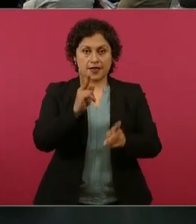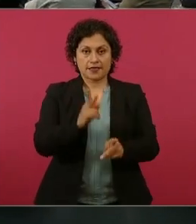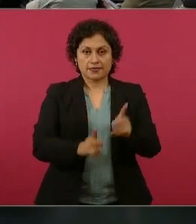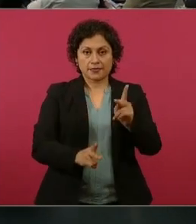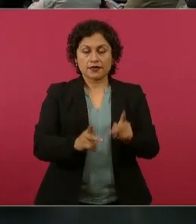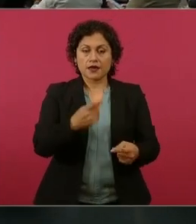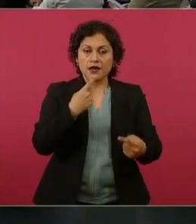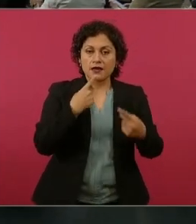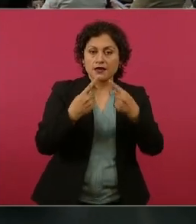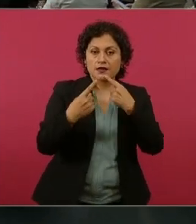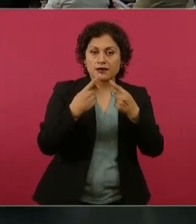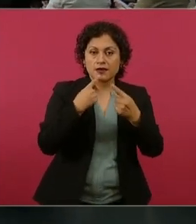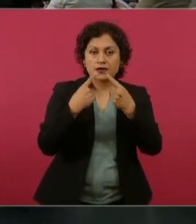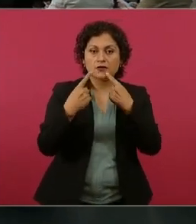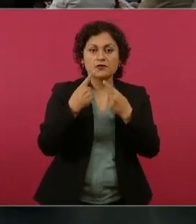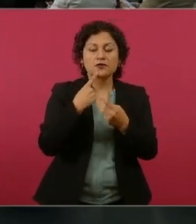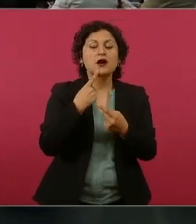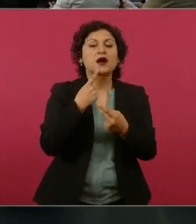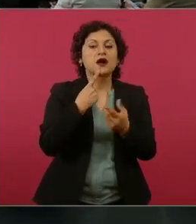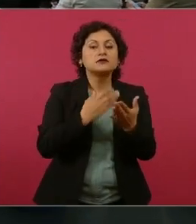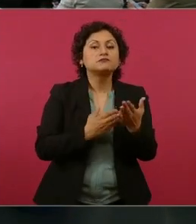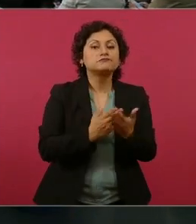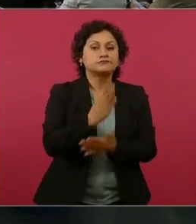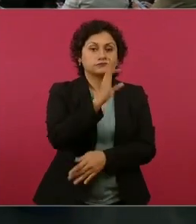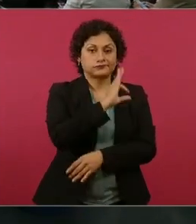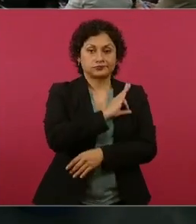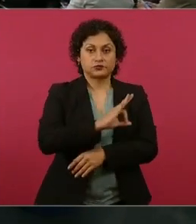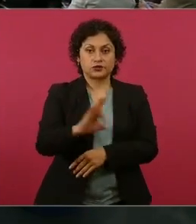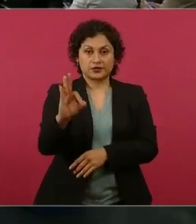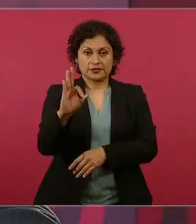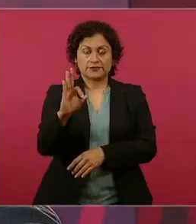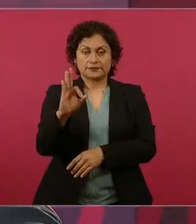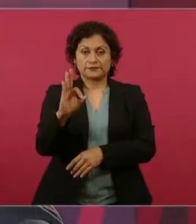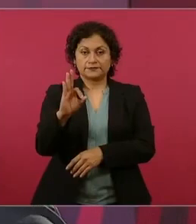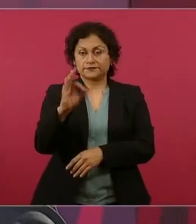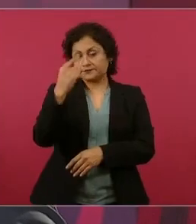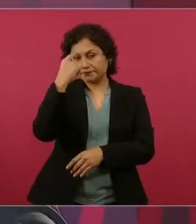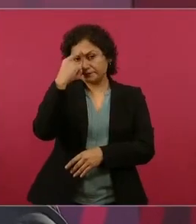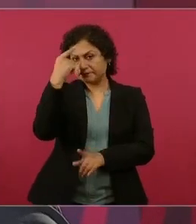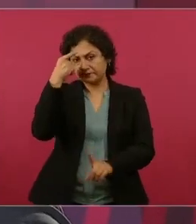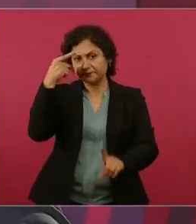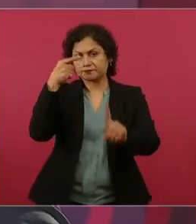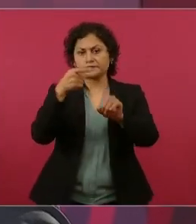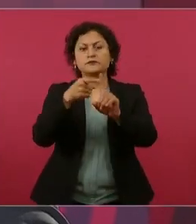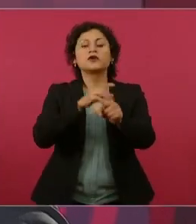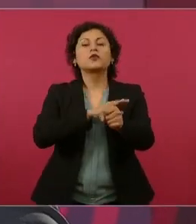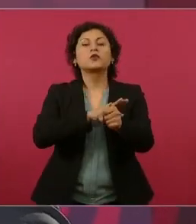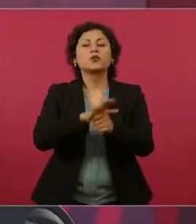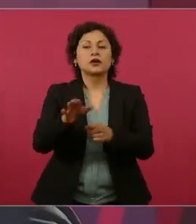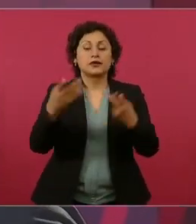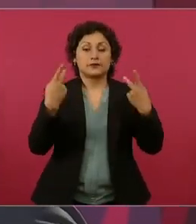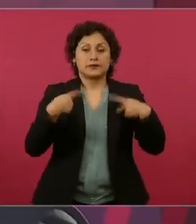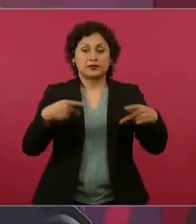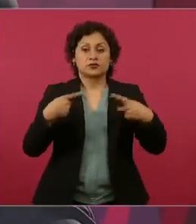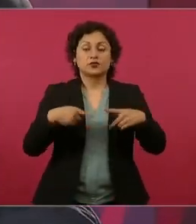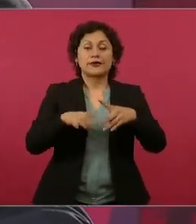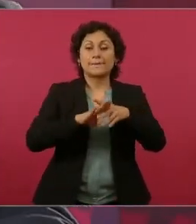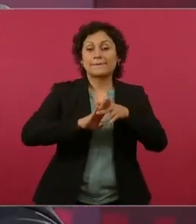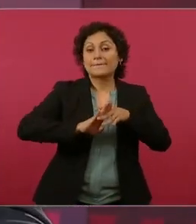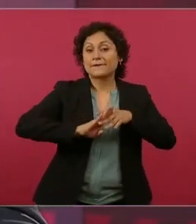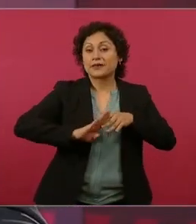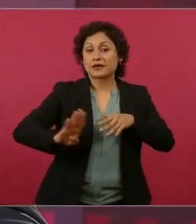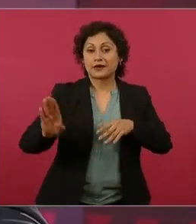para que los migrantes puedan hacer sus